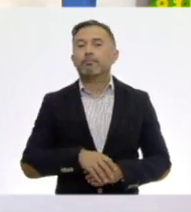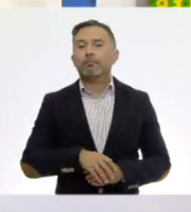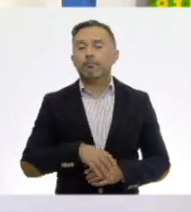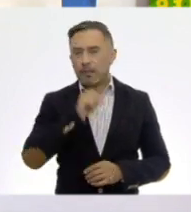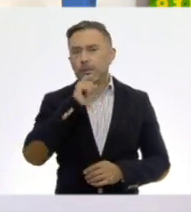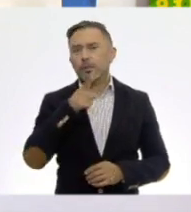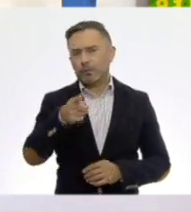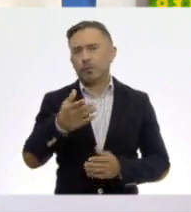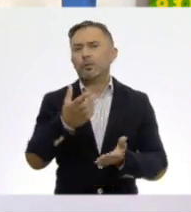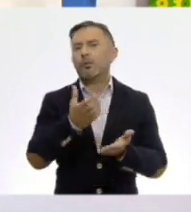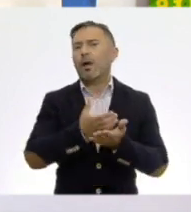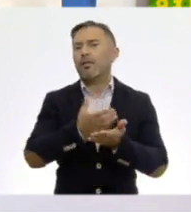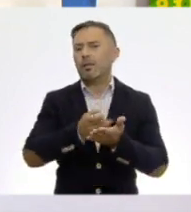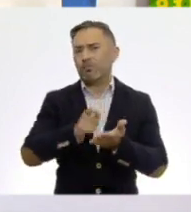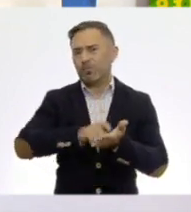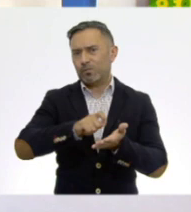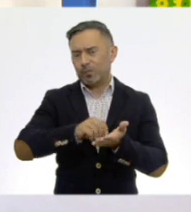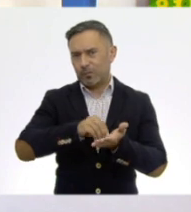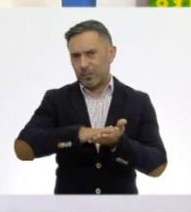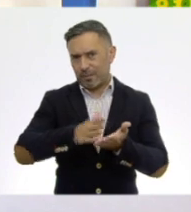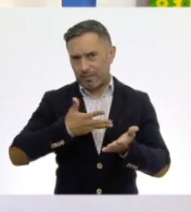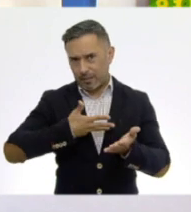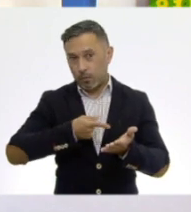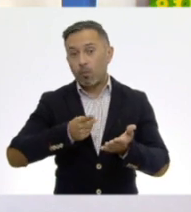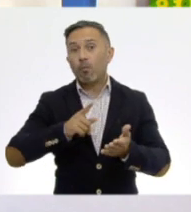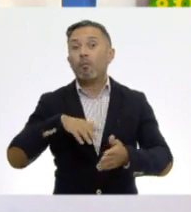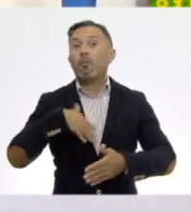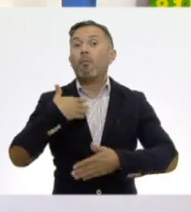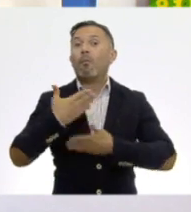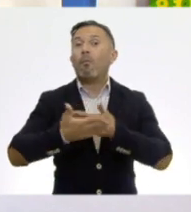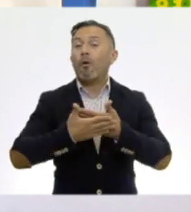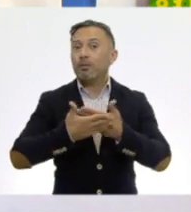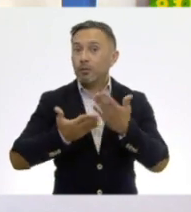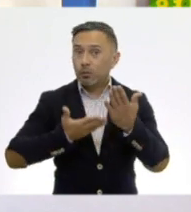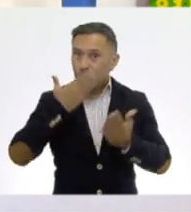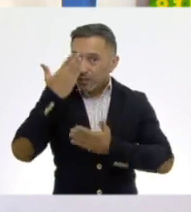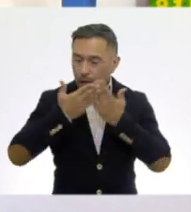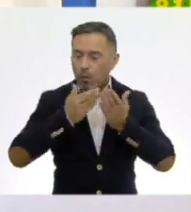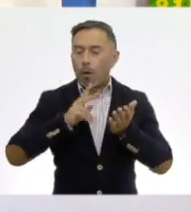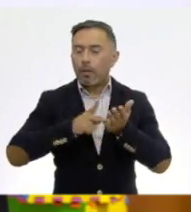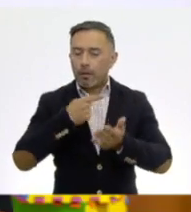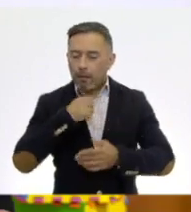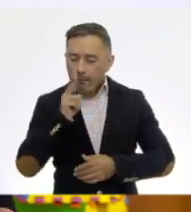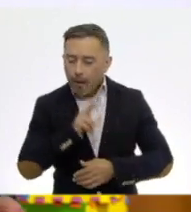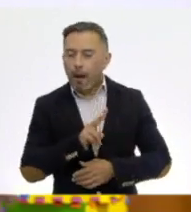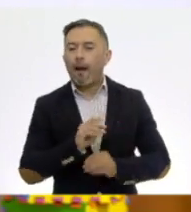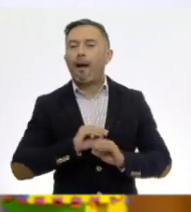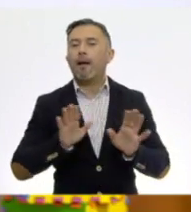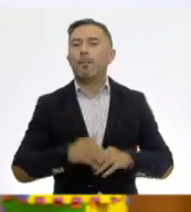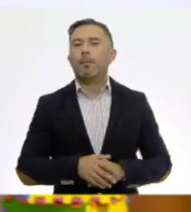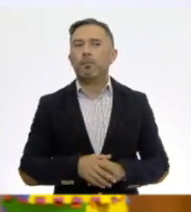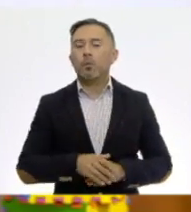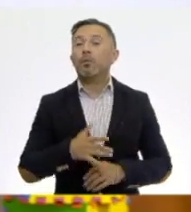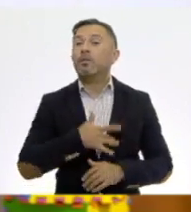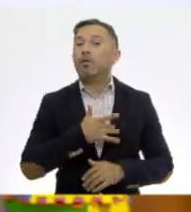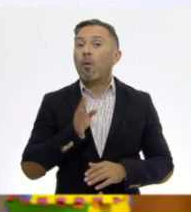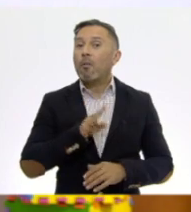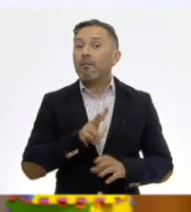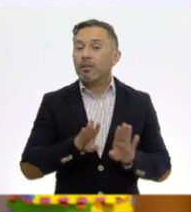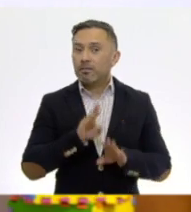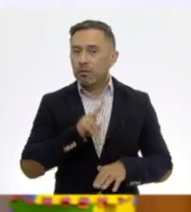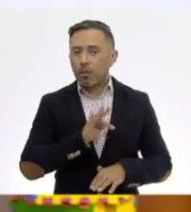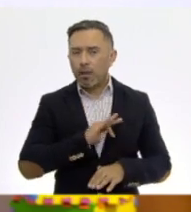en sus libretas para cuando recapitulen lo puedan observar nuevamente. ¿Qué te parece? ¿Y se pueden divertir formando